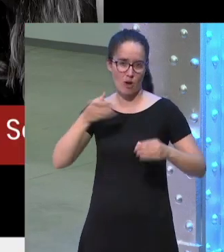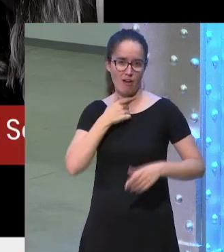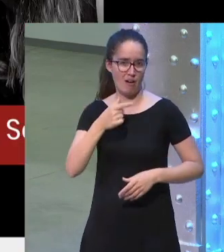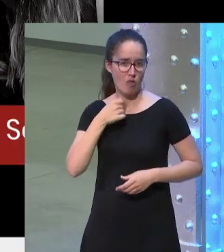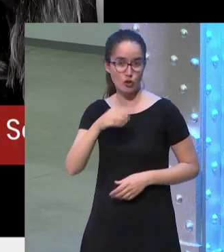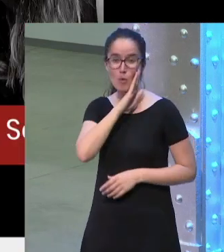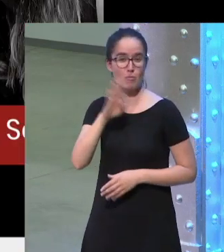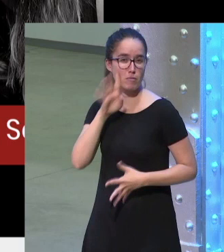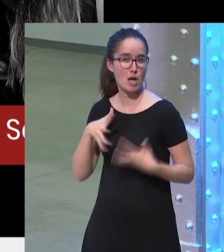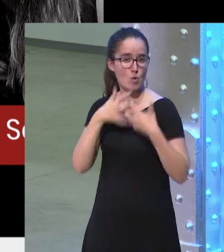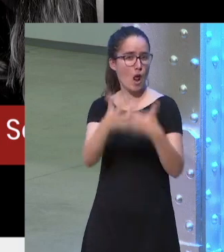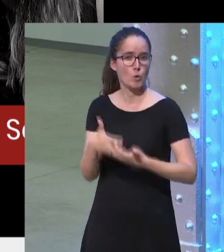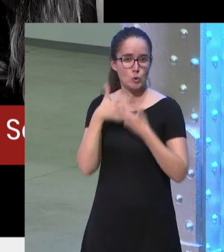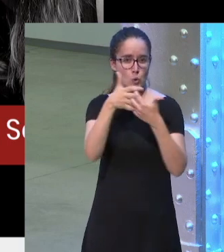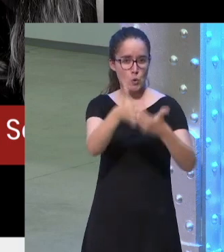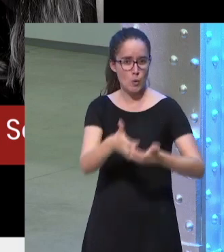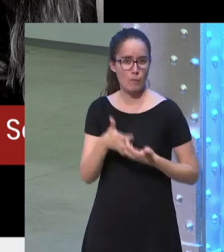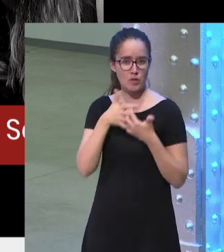porque es una luchadora muy